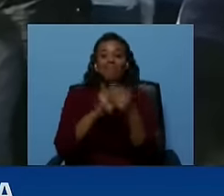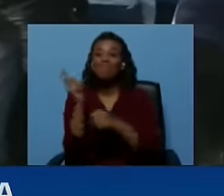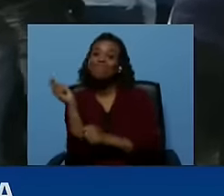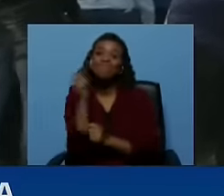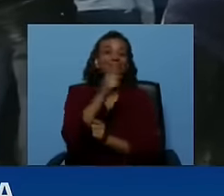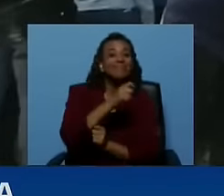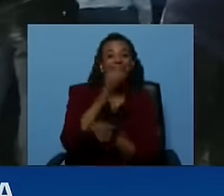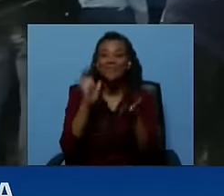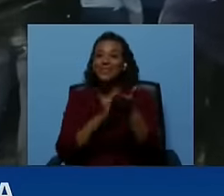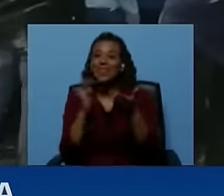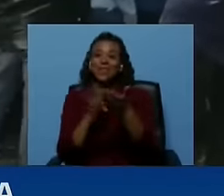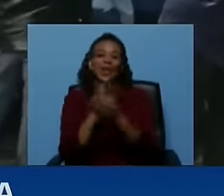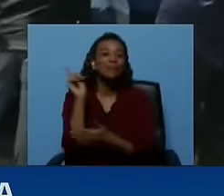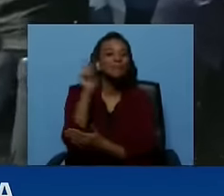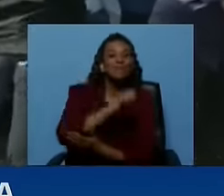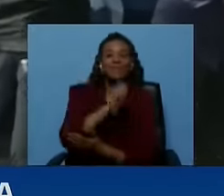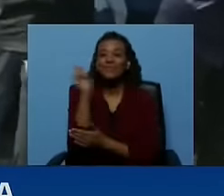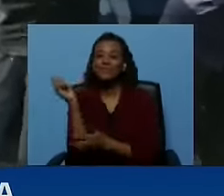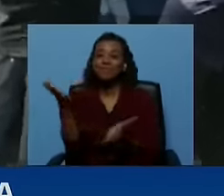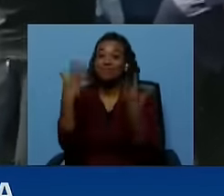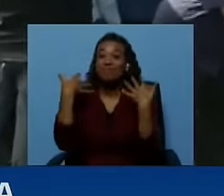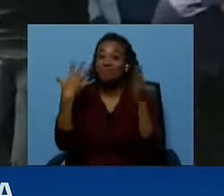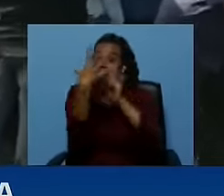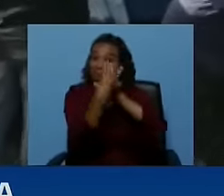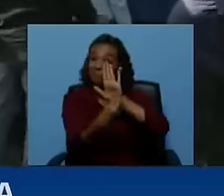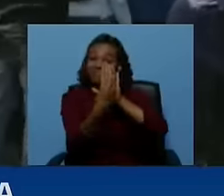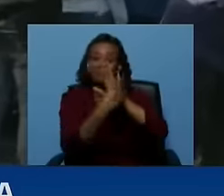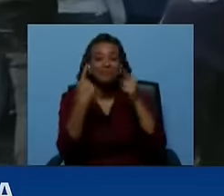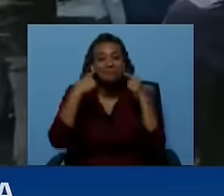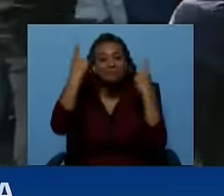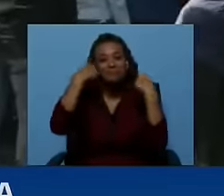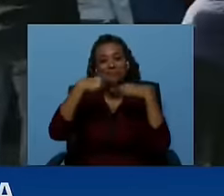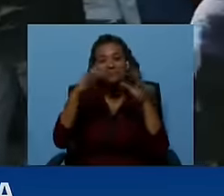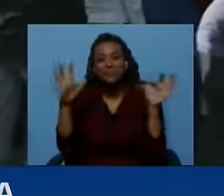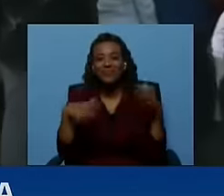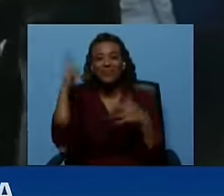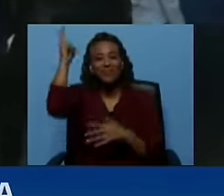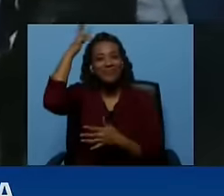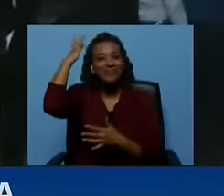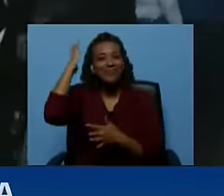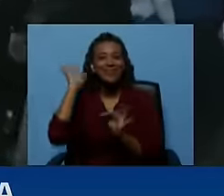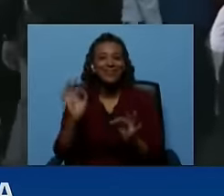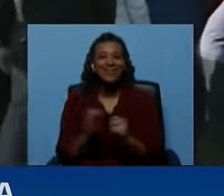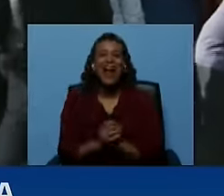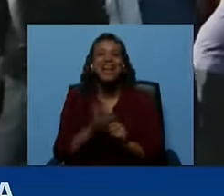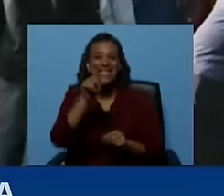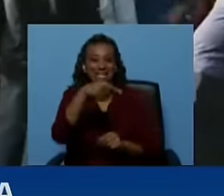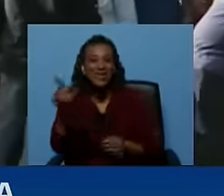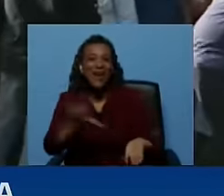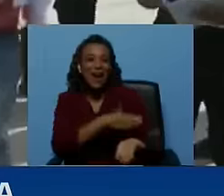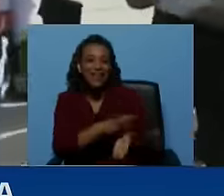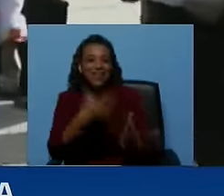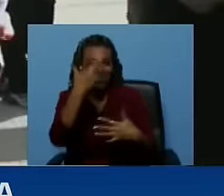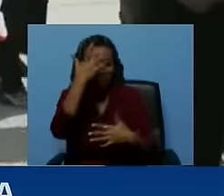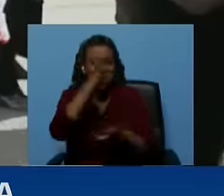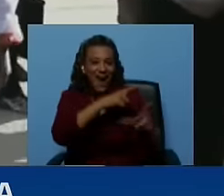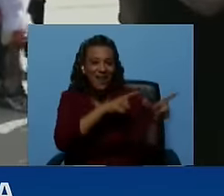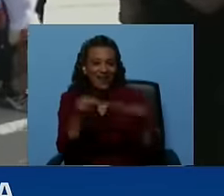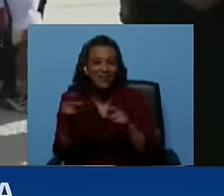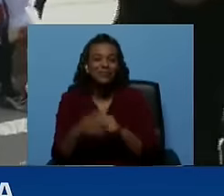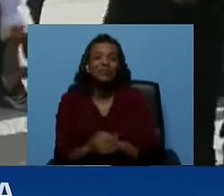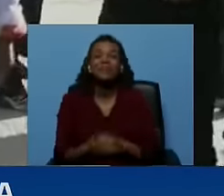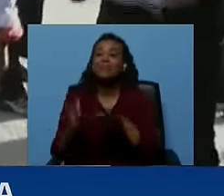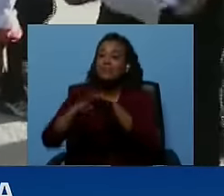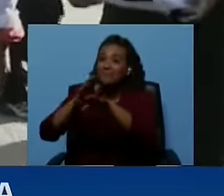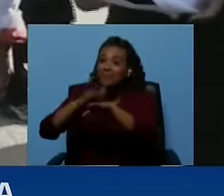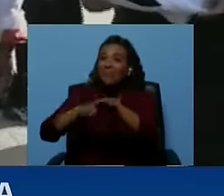celular el celular Ah se sabe no estábamos hablando que